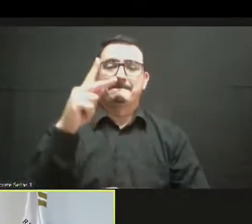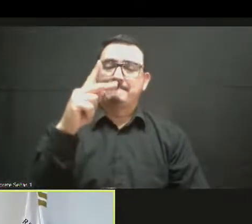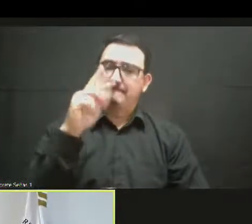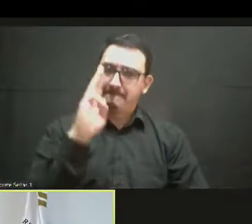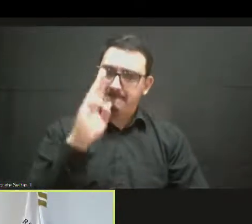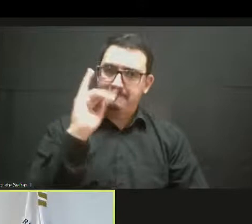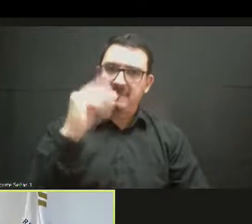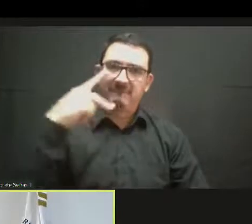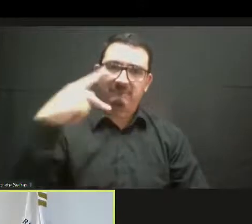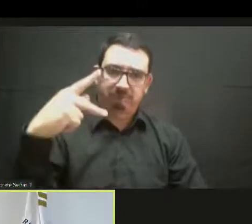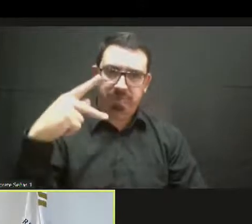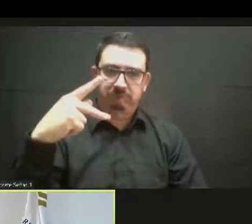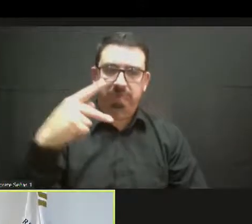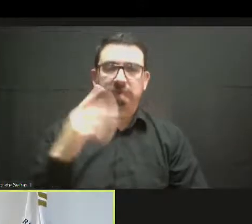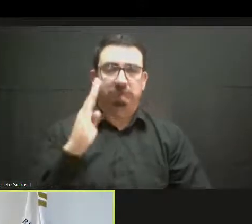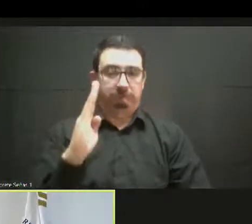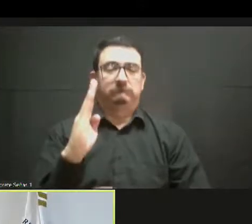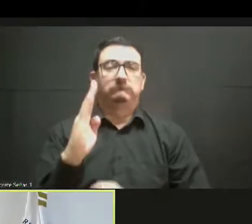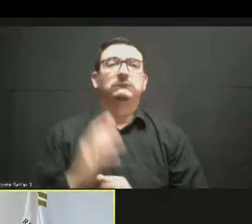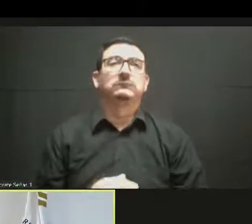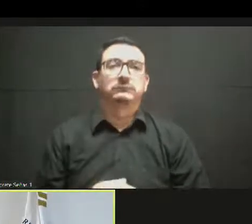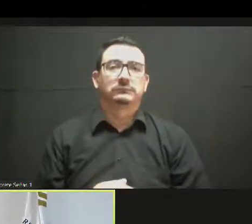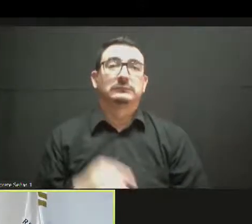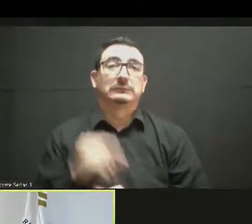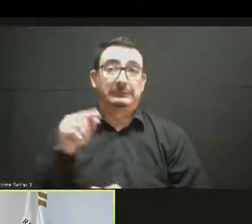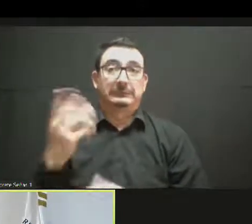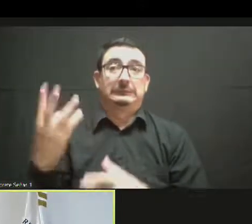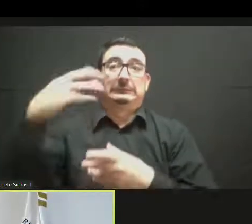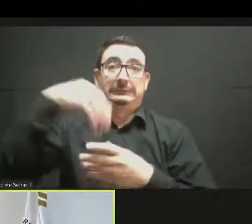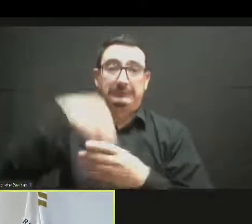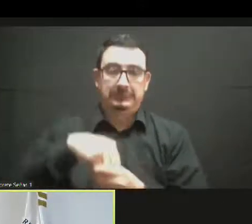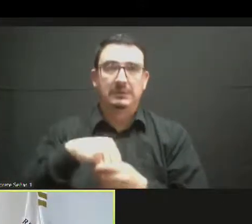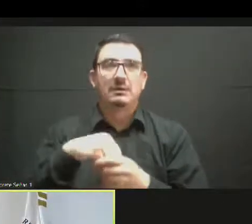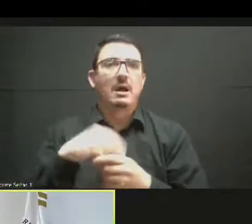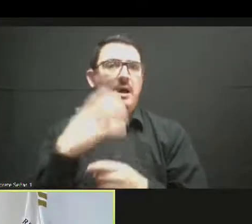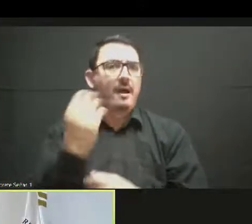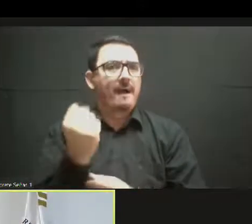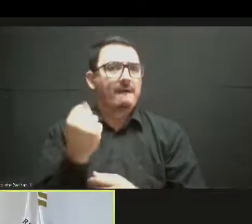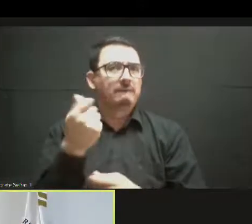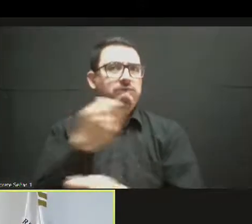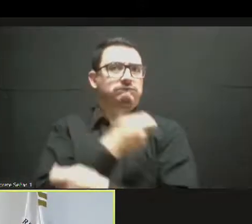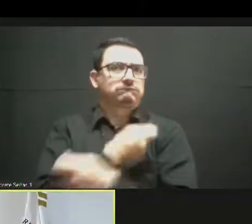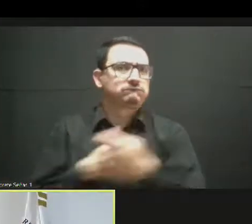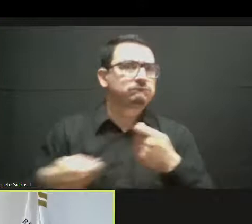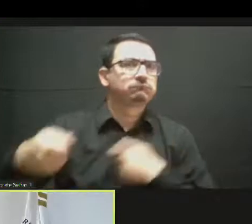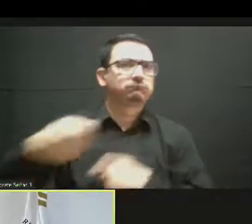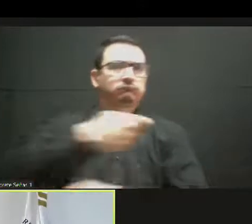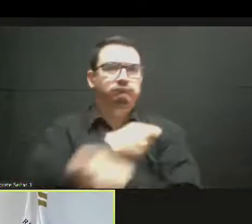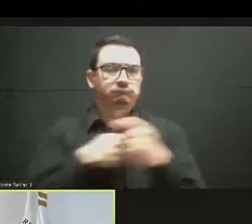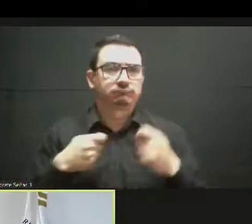mayor peso de nuestra economía, con exportaciones que van desde los